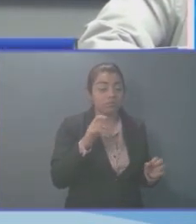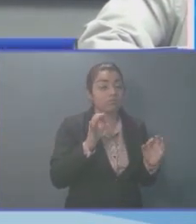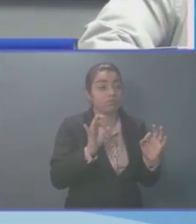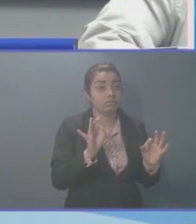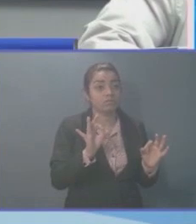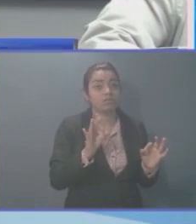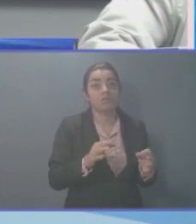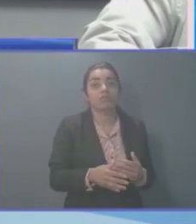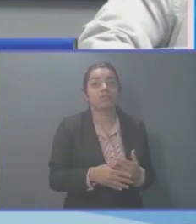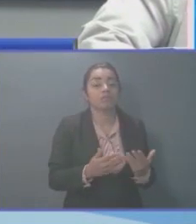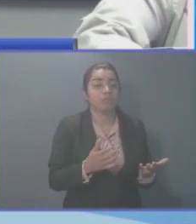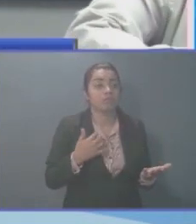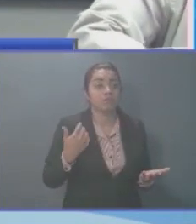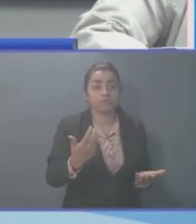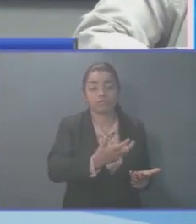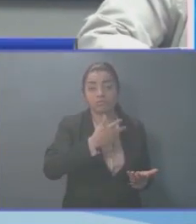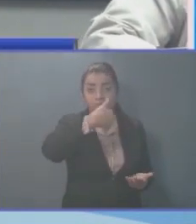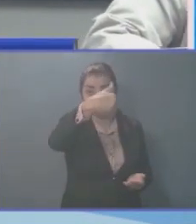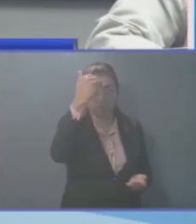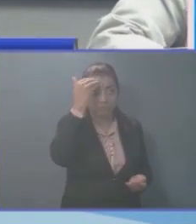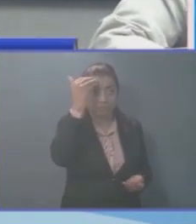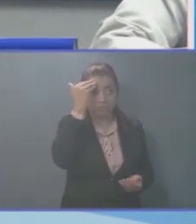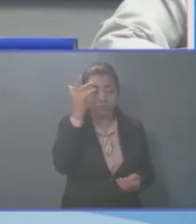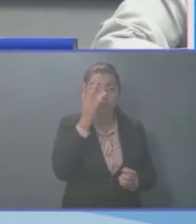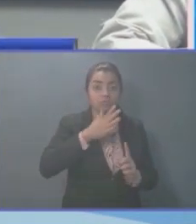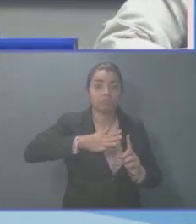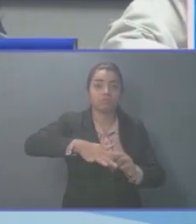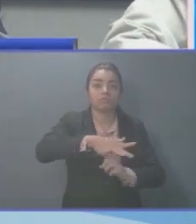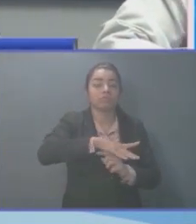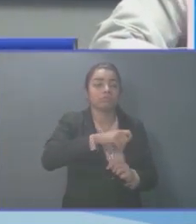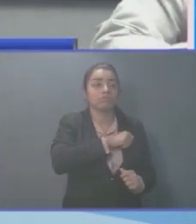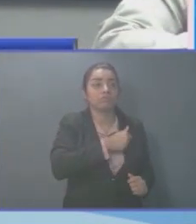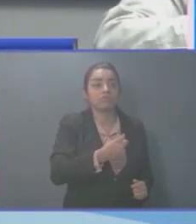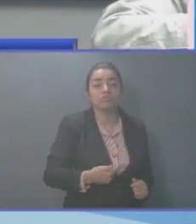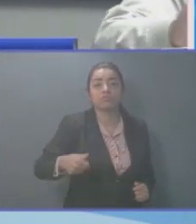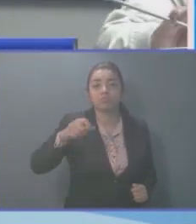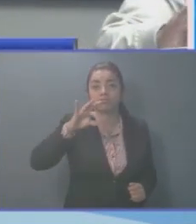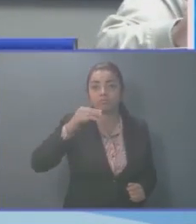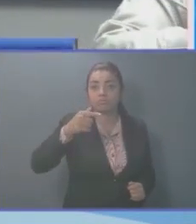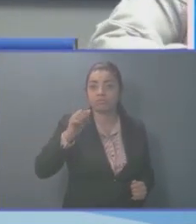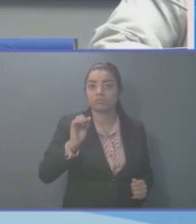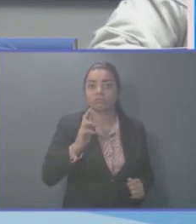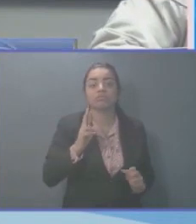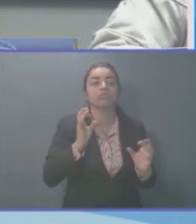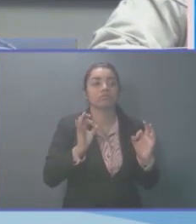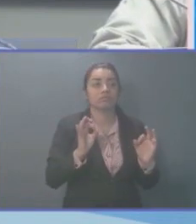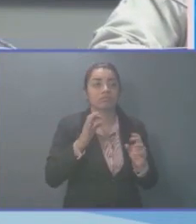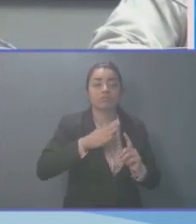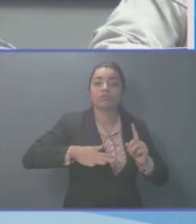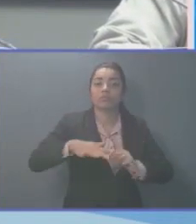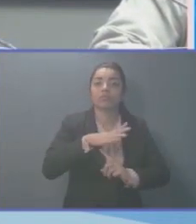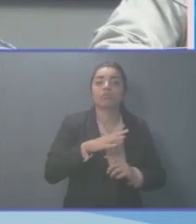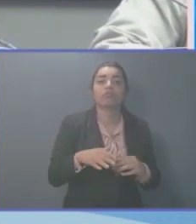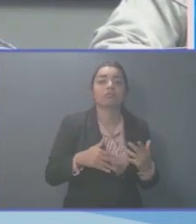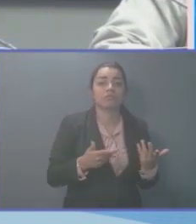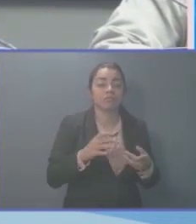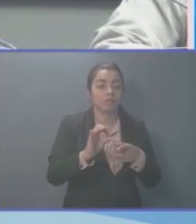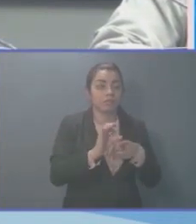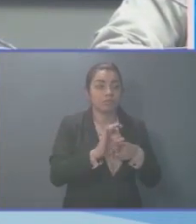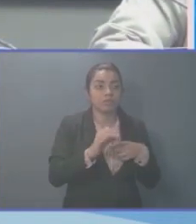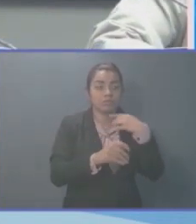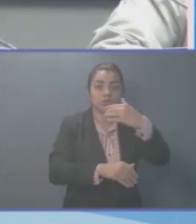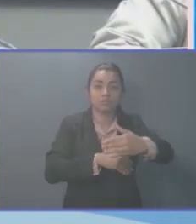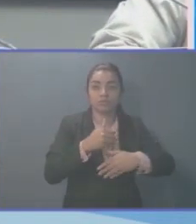completarla. Y sabemos que entre mejores condiciones se le genera a la Fiscalía, pues tendrá mejores condiciones para desempeñar este rol que